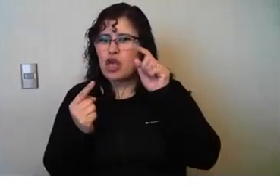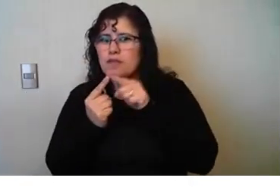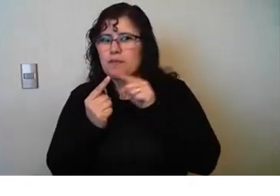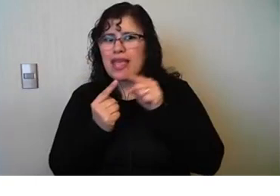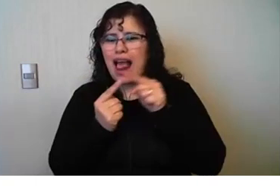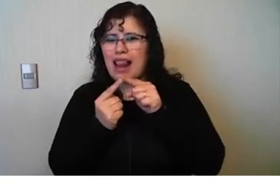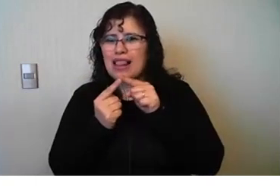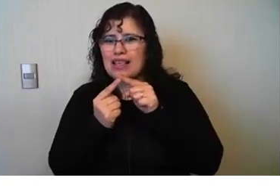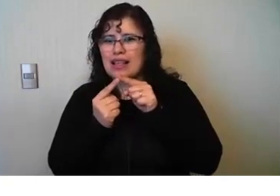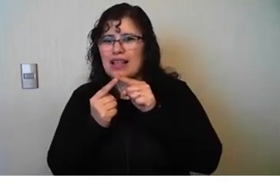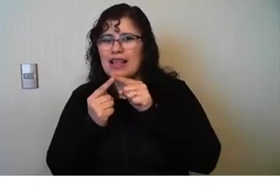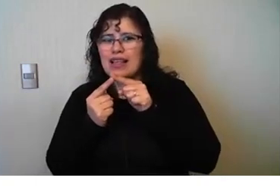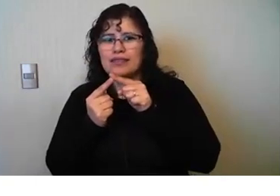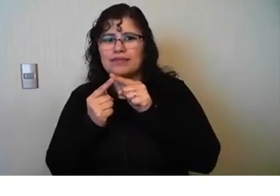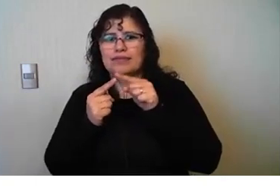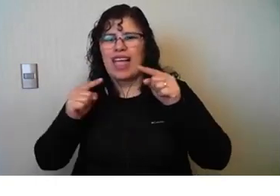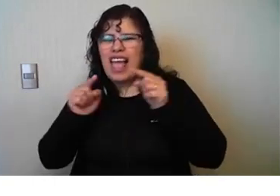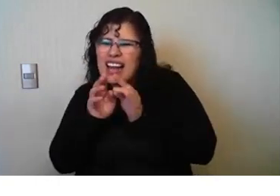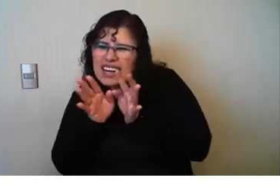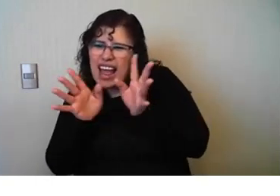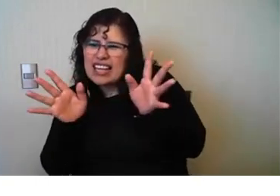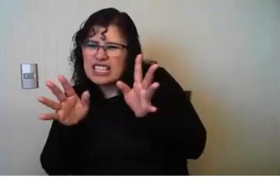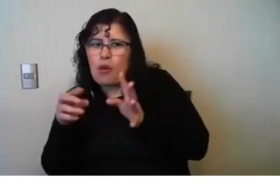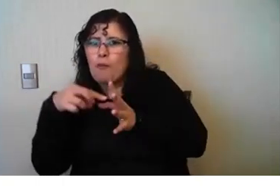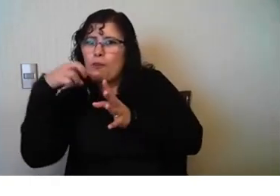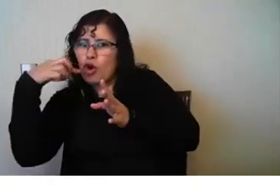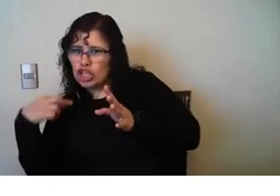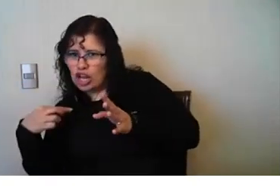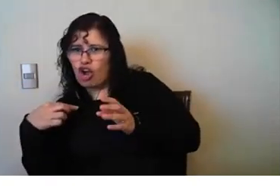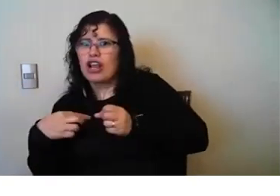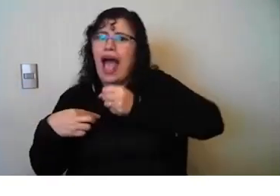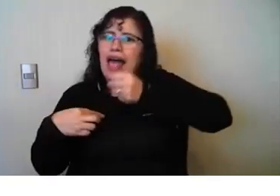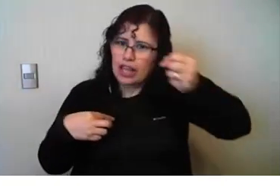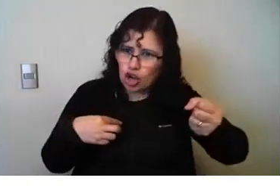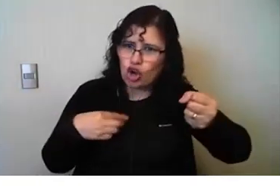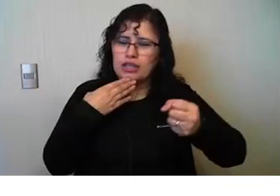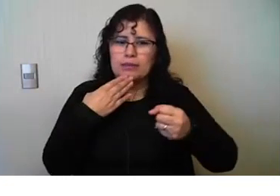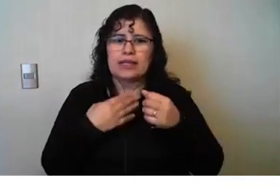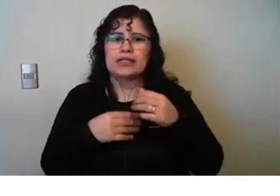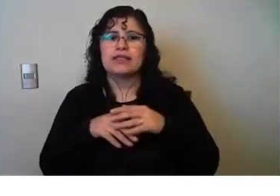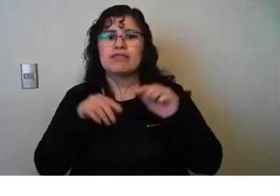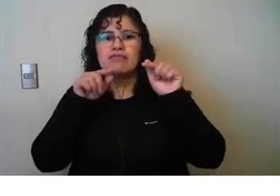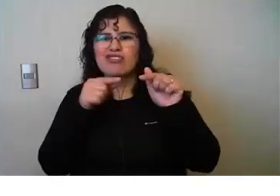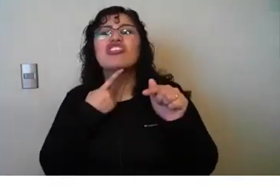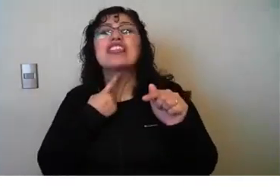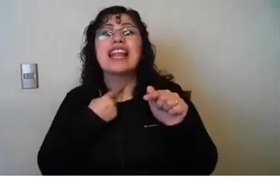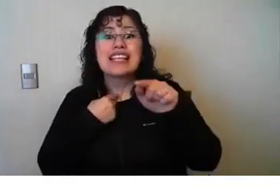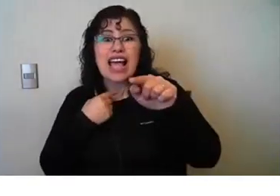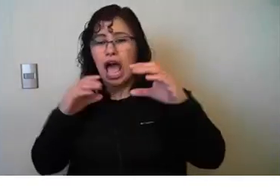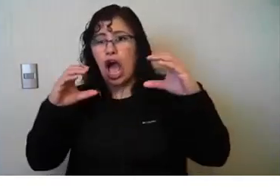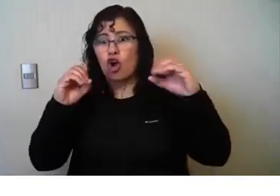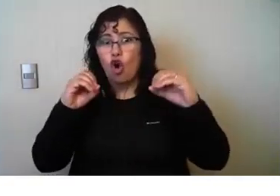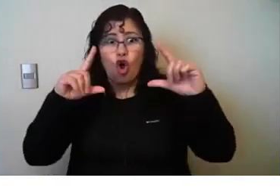la raíz anterior, el nervio espinal propiamente tal. Y acá está lo que nos interesa a nosotros, estos son colaterales, ¿cierto? Que